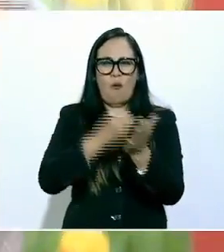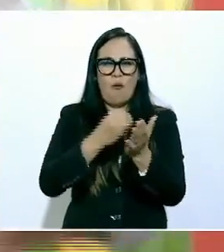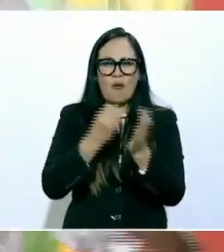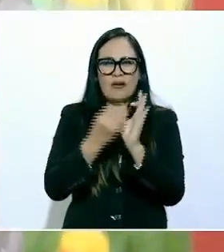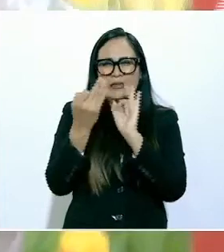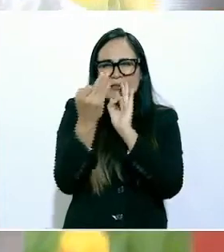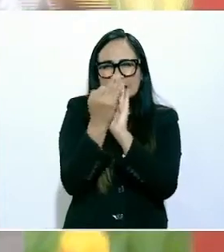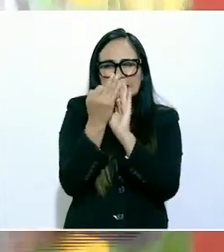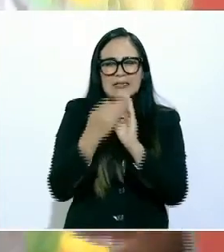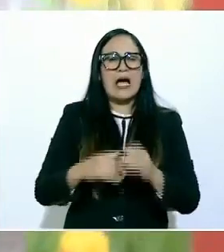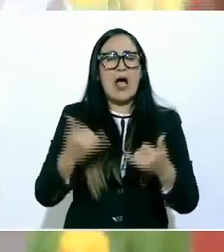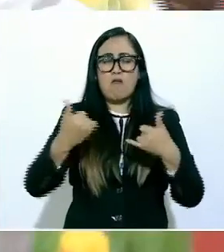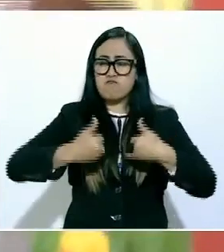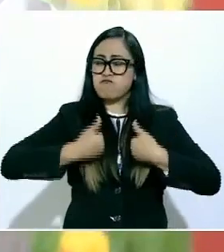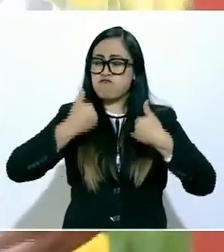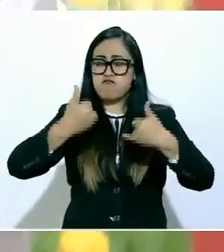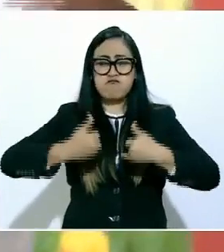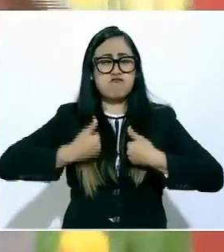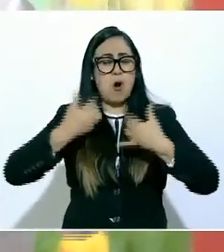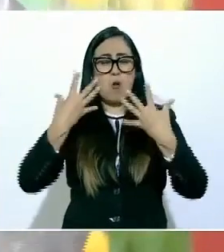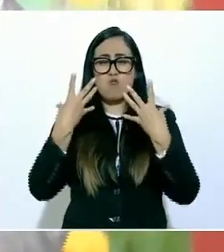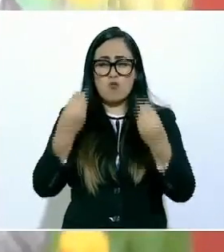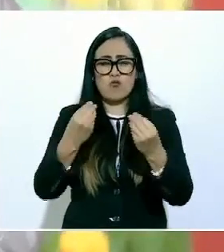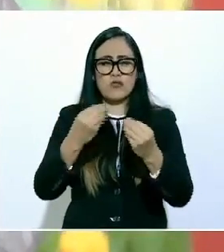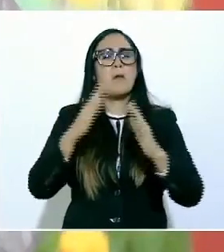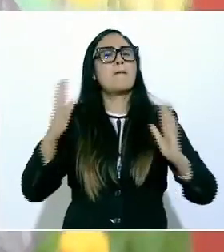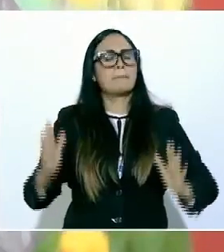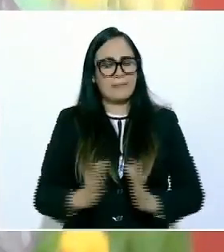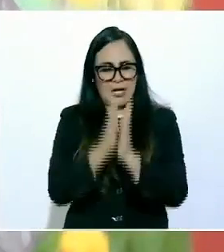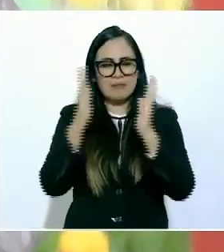muchísimos jóvenes participando.